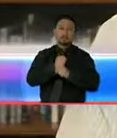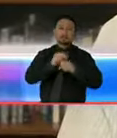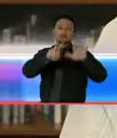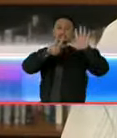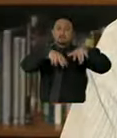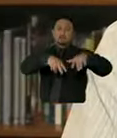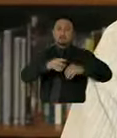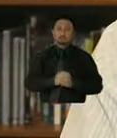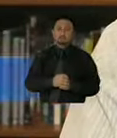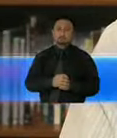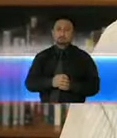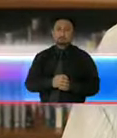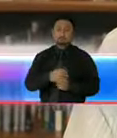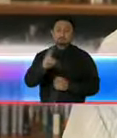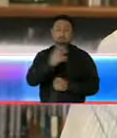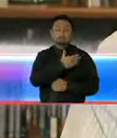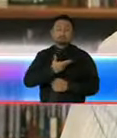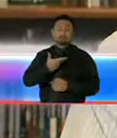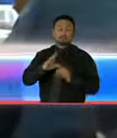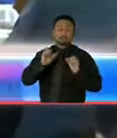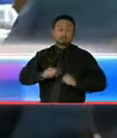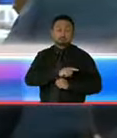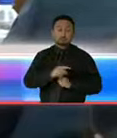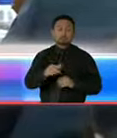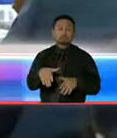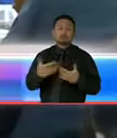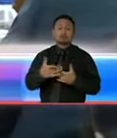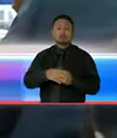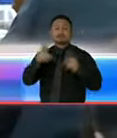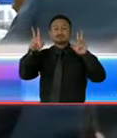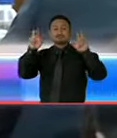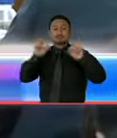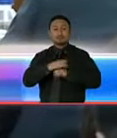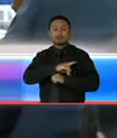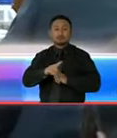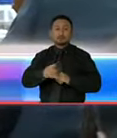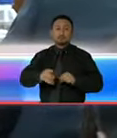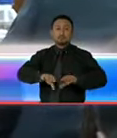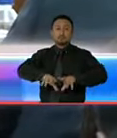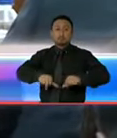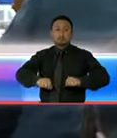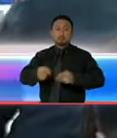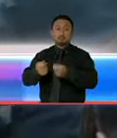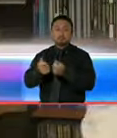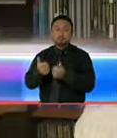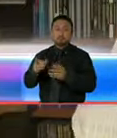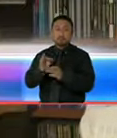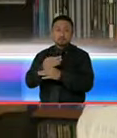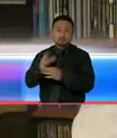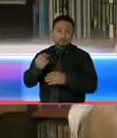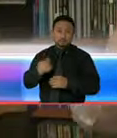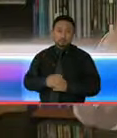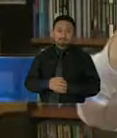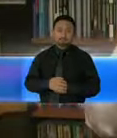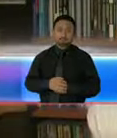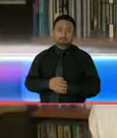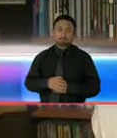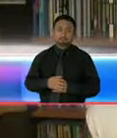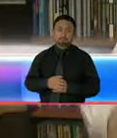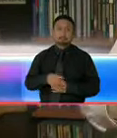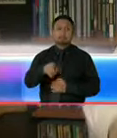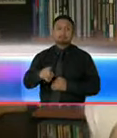6 años, 7 meses. Sostiene incluso que el vicepresidente debería ser procesado por otras figuras, como cohecho, peculado, entre otras. Por lo tanto,